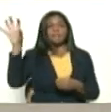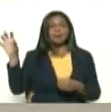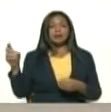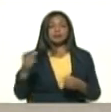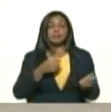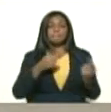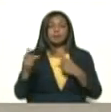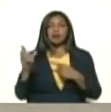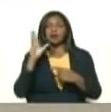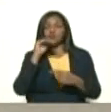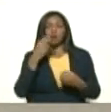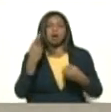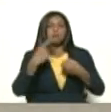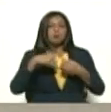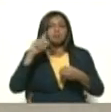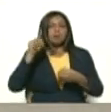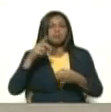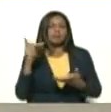petróleo que no son de la OPEP.